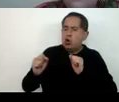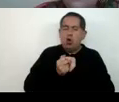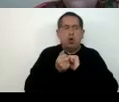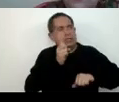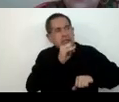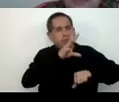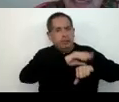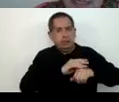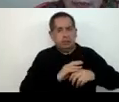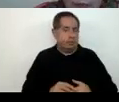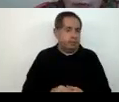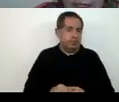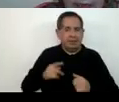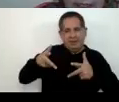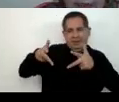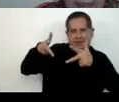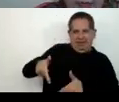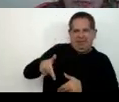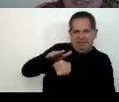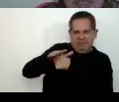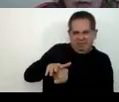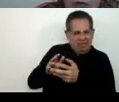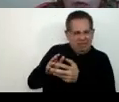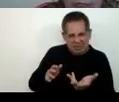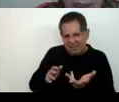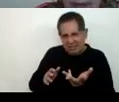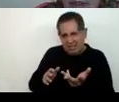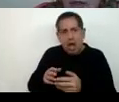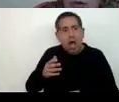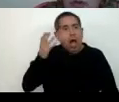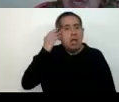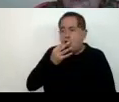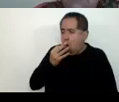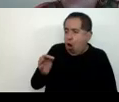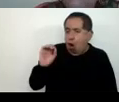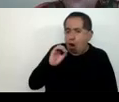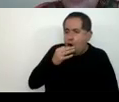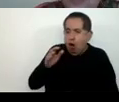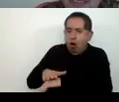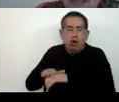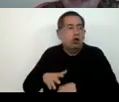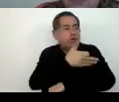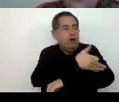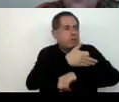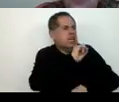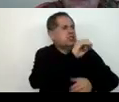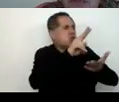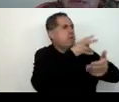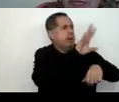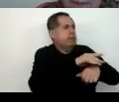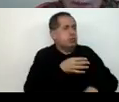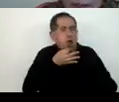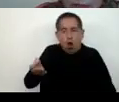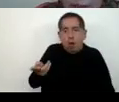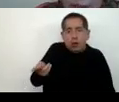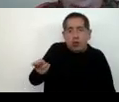En el caso de la esterilización forzada, que no se les da a conocer o que la familia autoriza sin consentimiento de